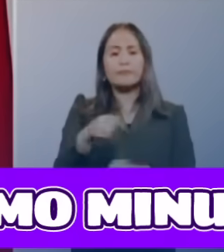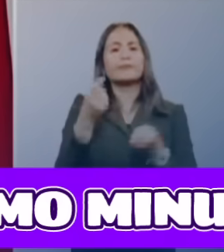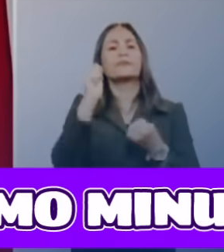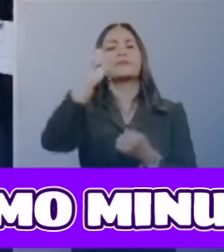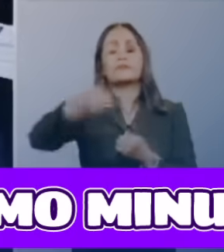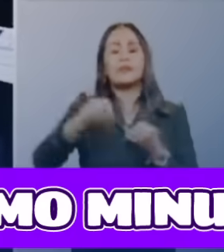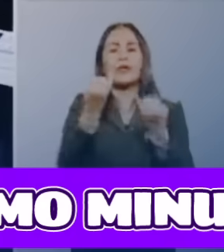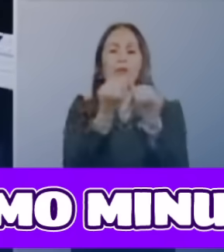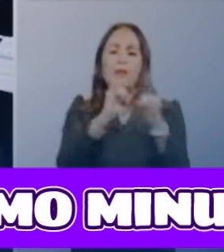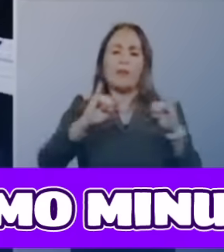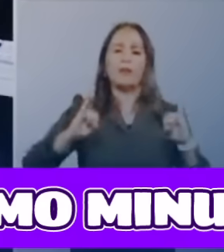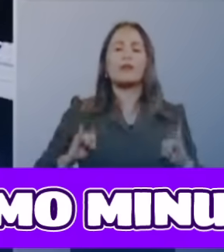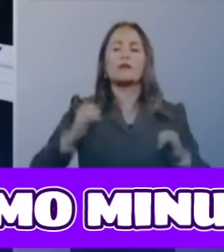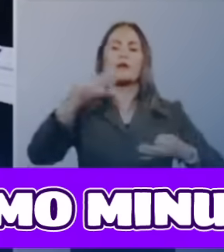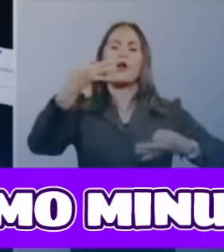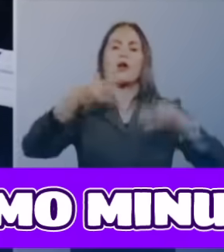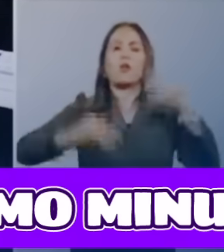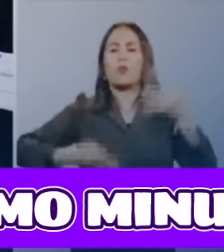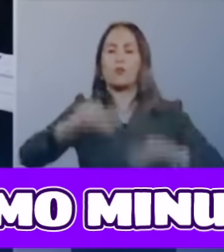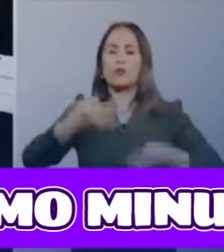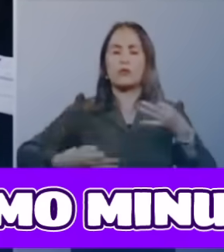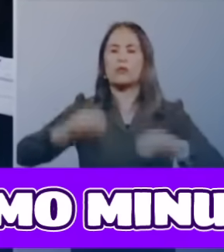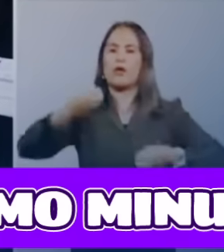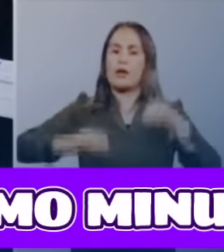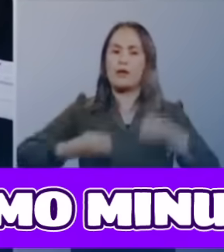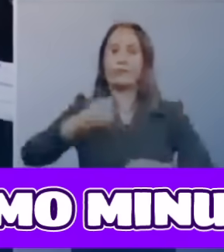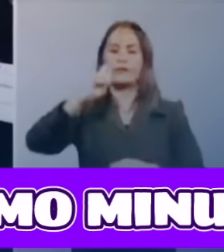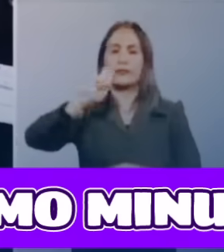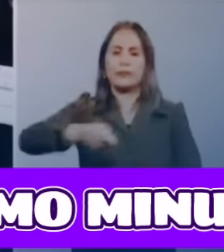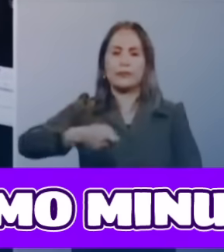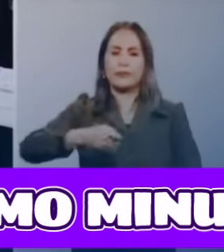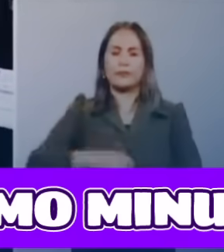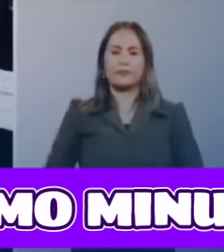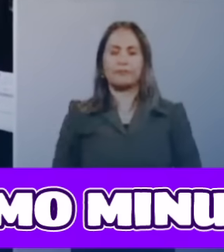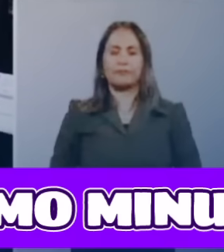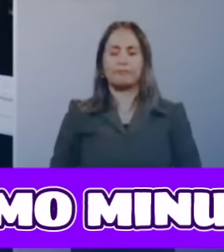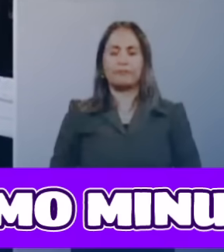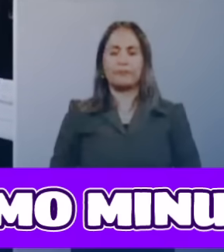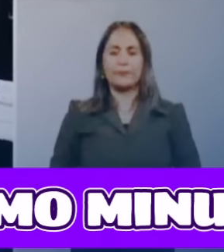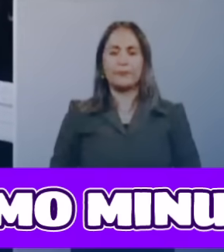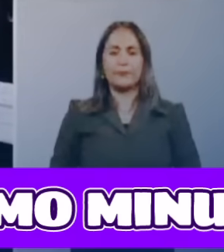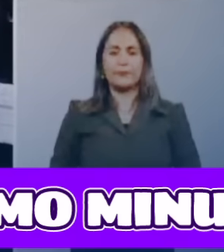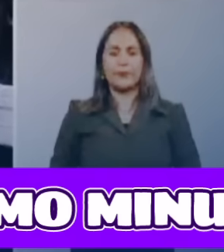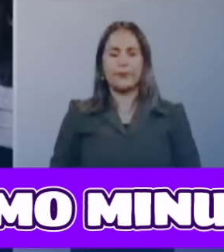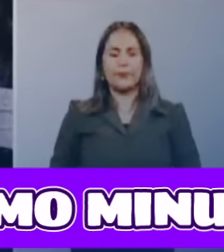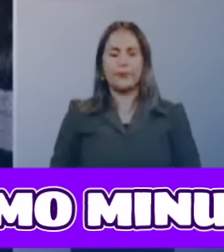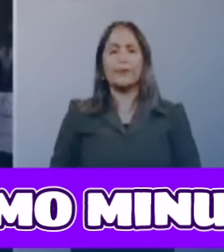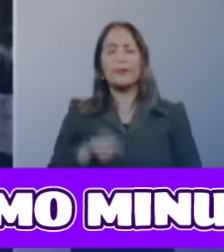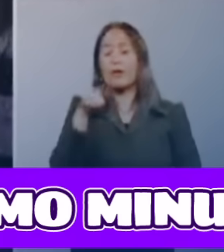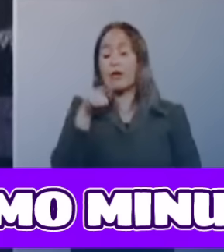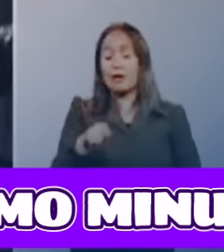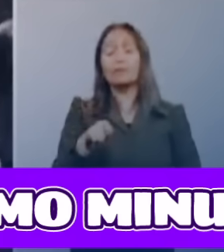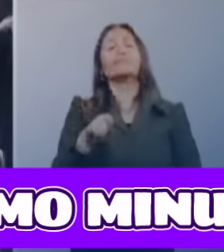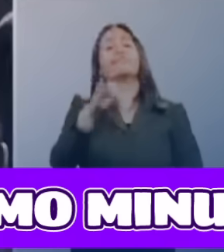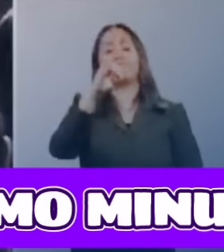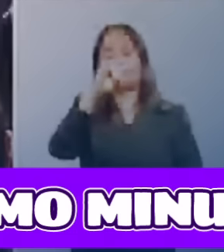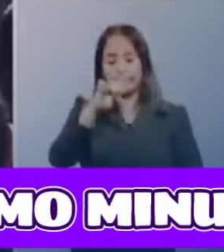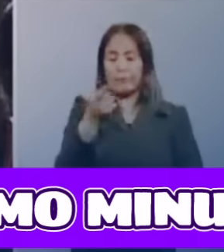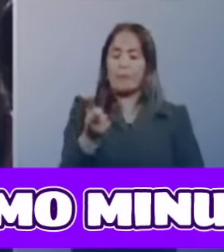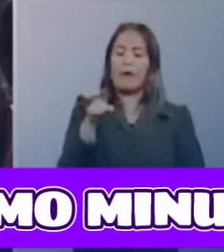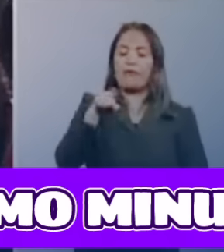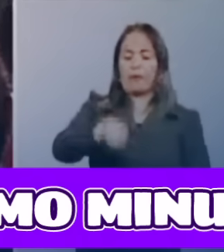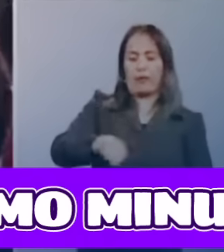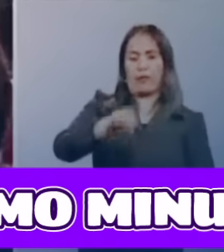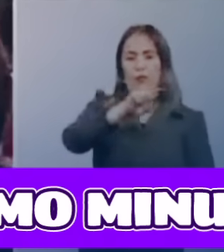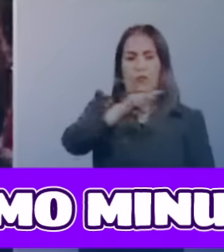la independencia judicial es, en efecto, un principio ampliamente reconocido,